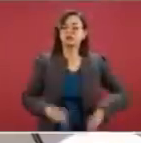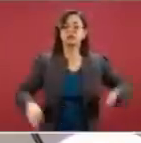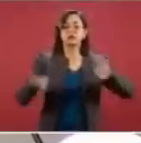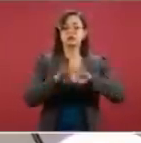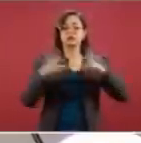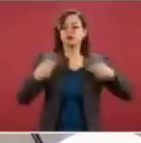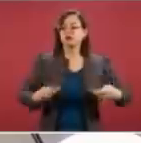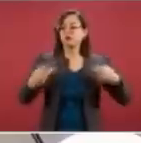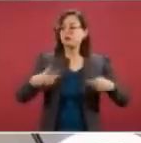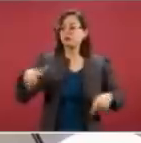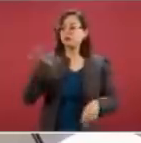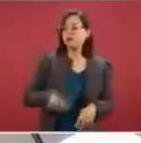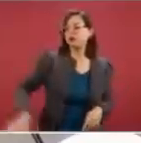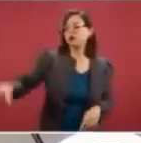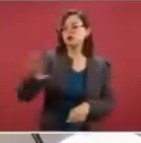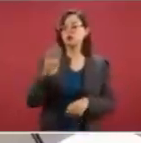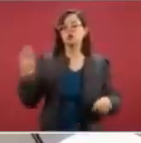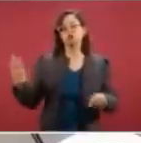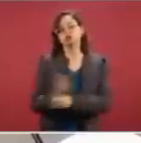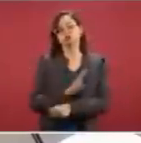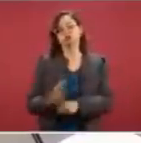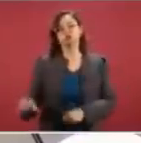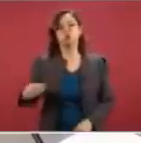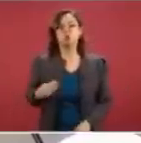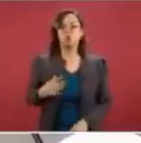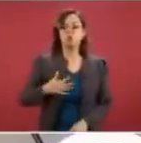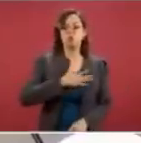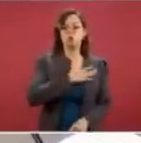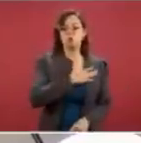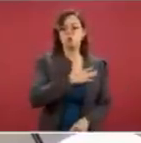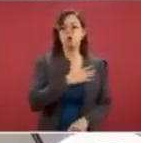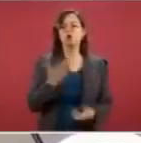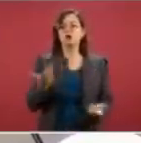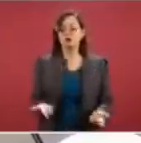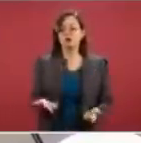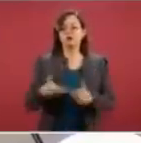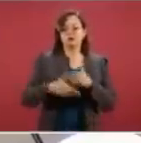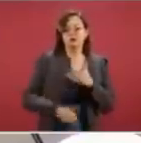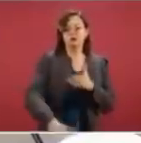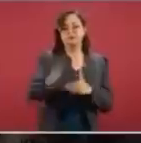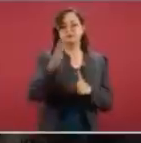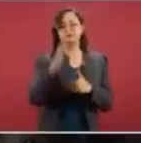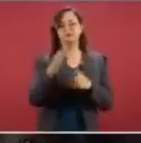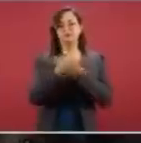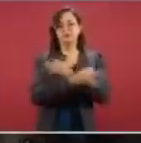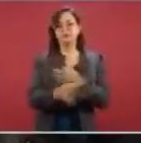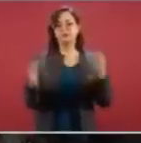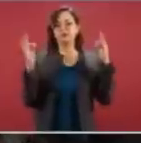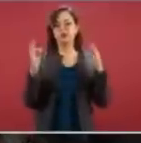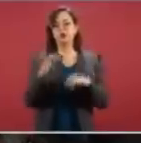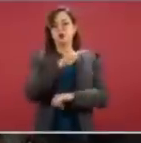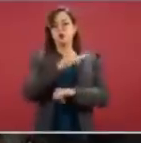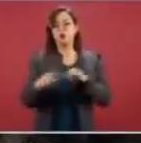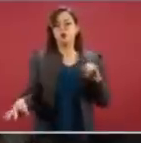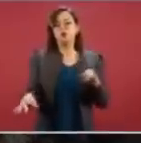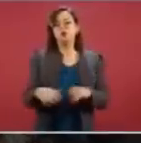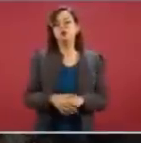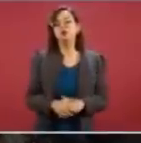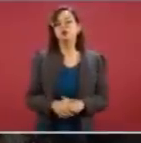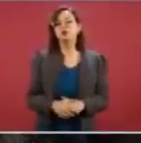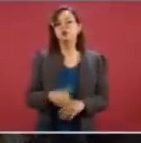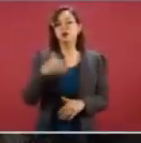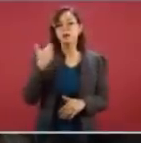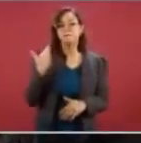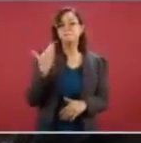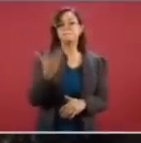mexicanos que no se benefician de lo que hoy estamos empezando y empezamos a anunciar. Con esto termino y le pido por